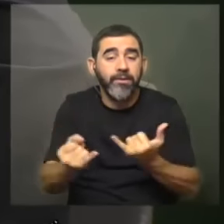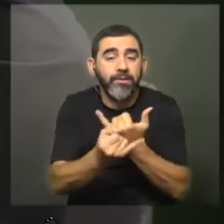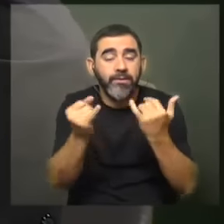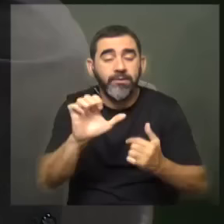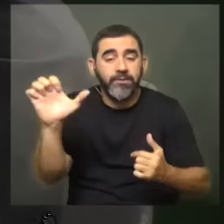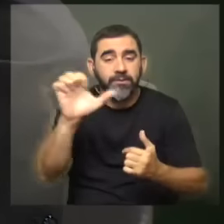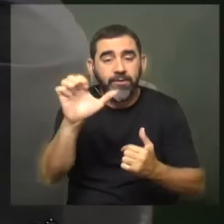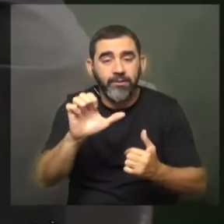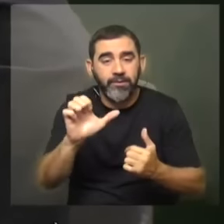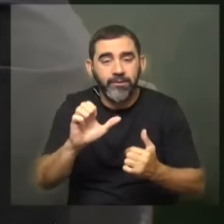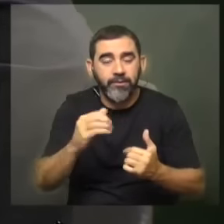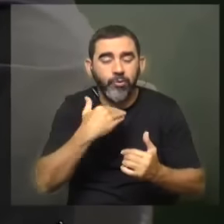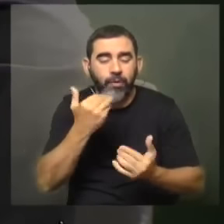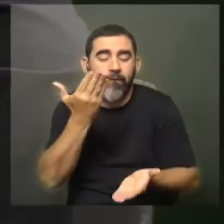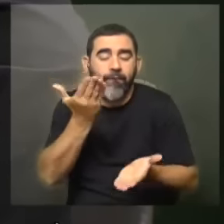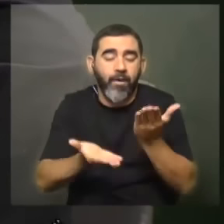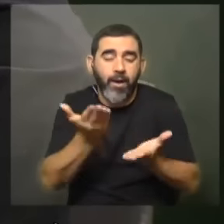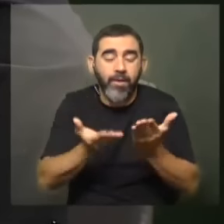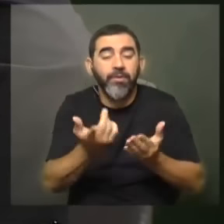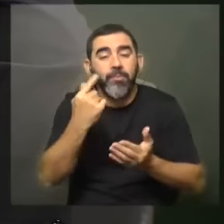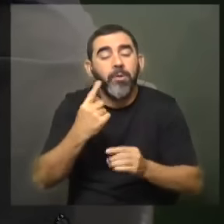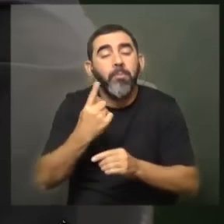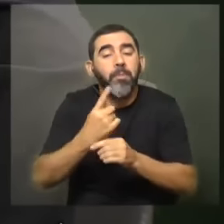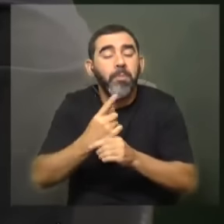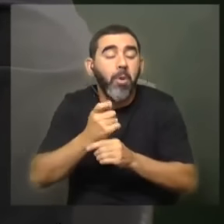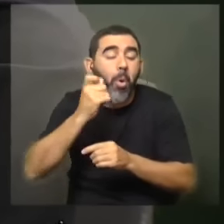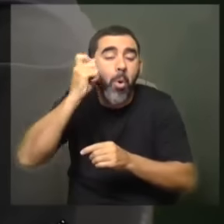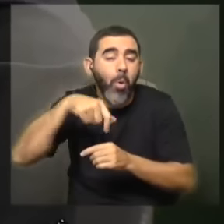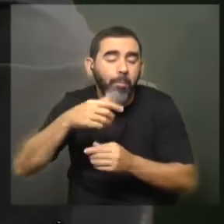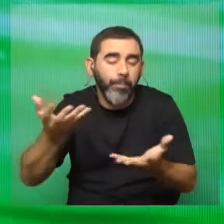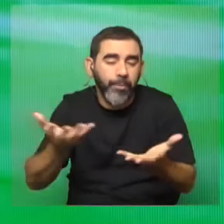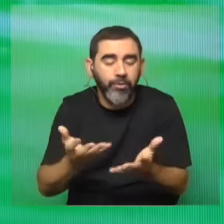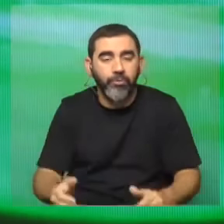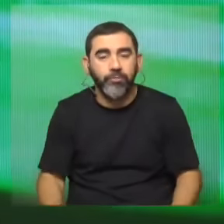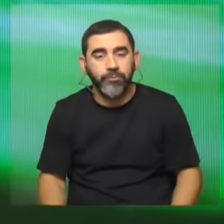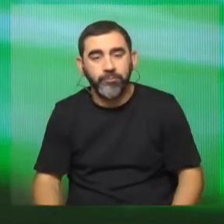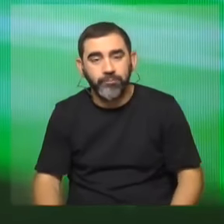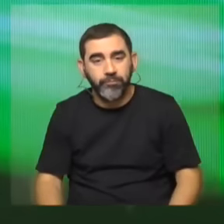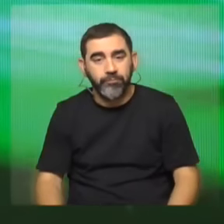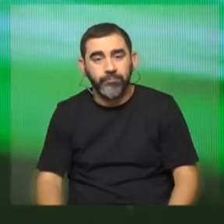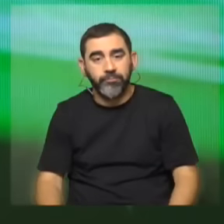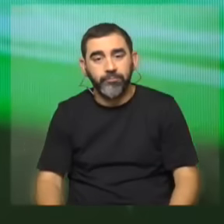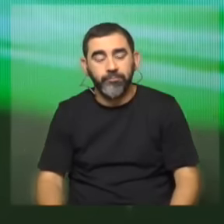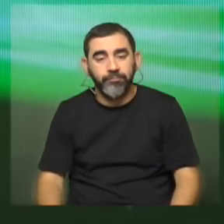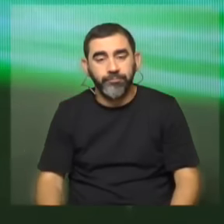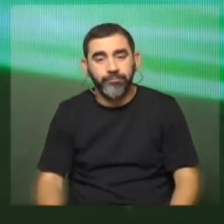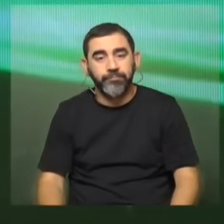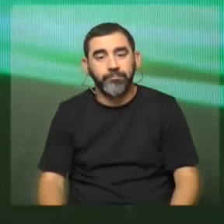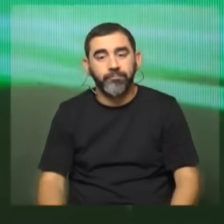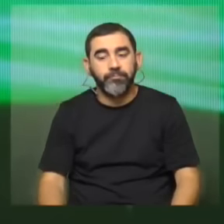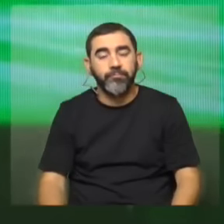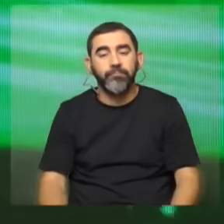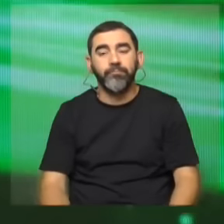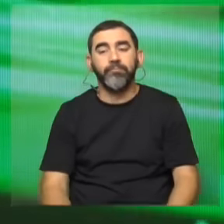si bien es prematuro para hacer balance Pero bueno Cuáles son las primeras apreciaciones que se hacen las primeras este